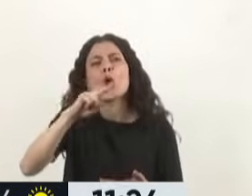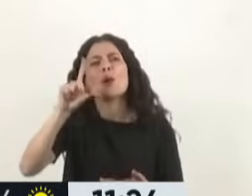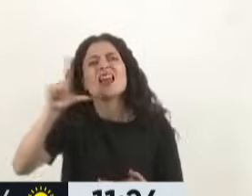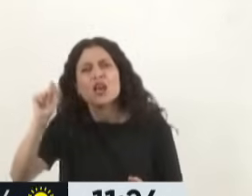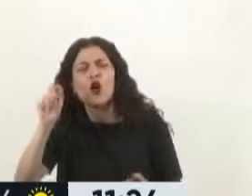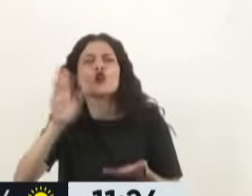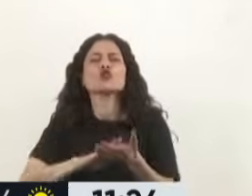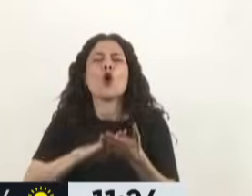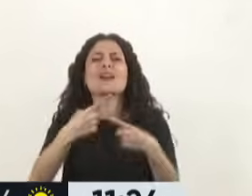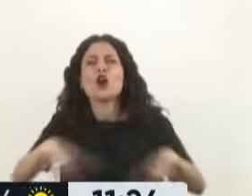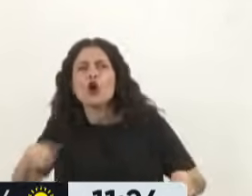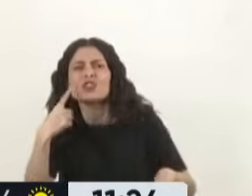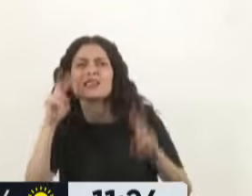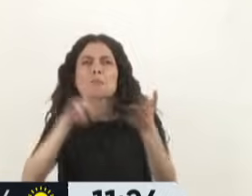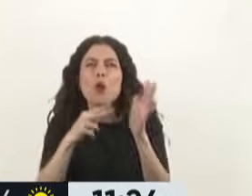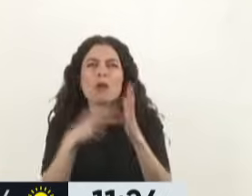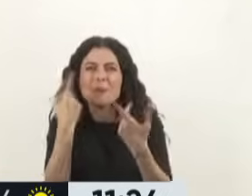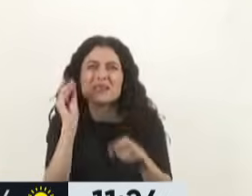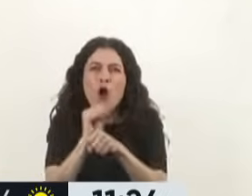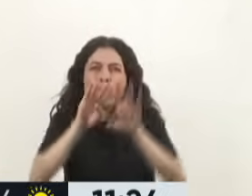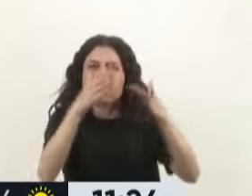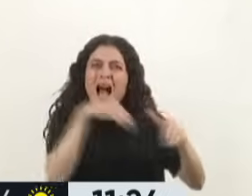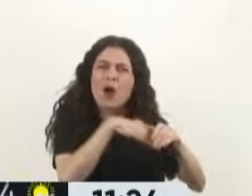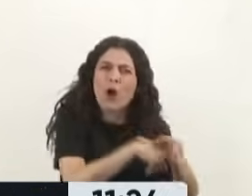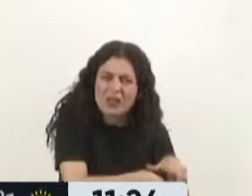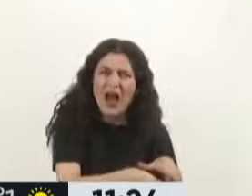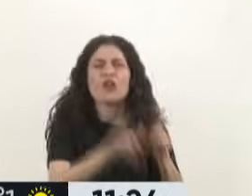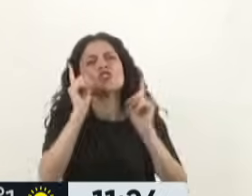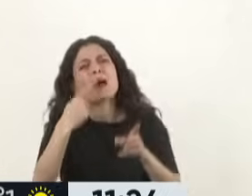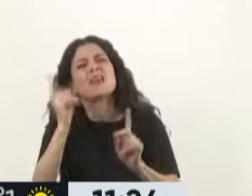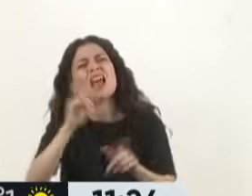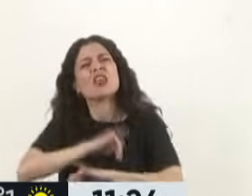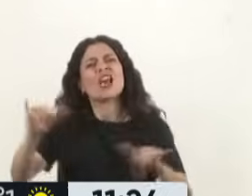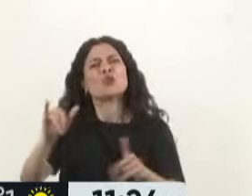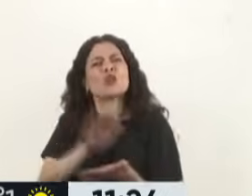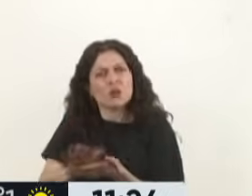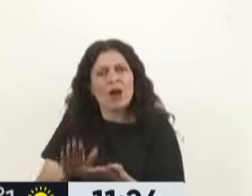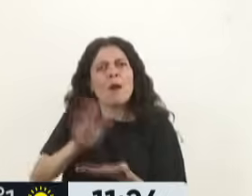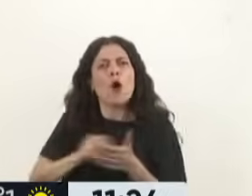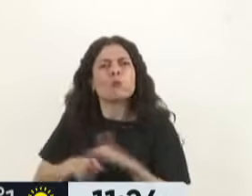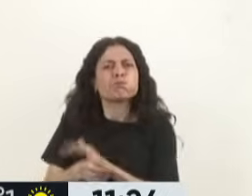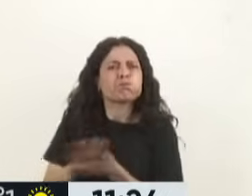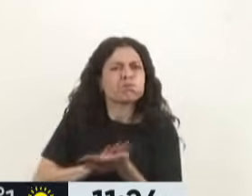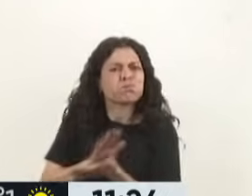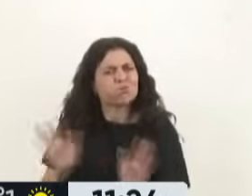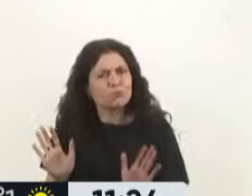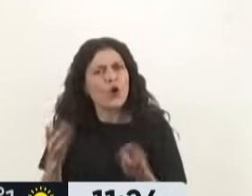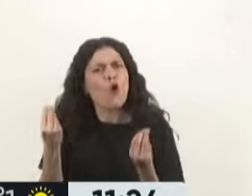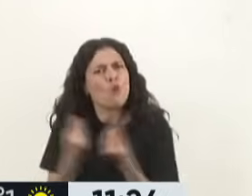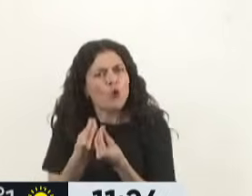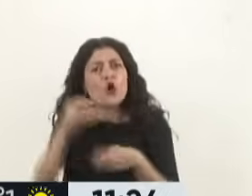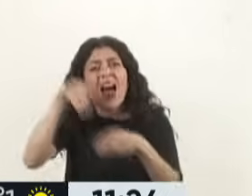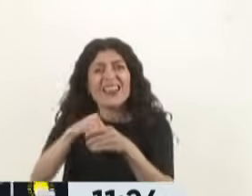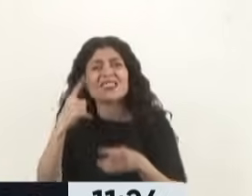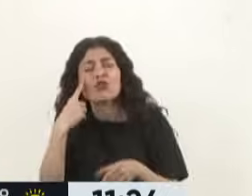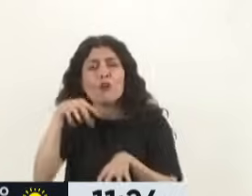alimentos o la causa que el mismo gobierno denuncia por presunta corrupción en esa área. Son varias, pero trataré de